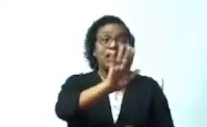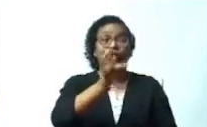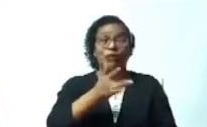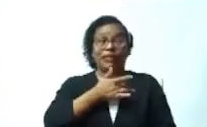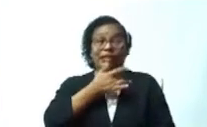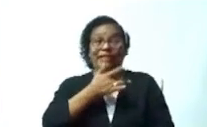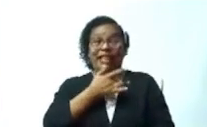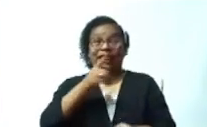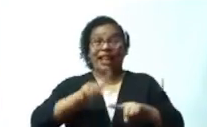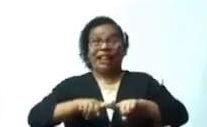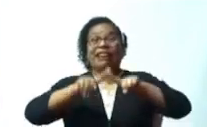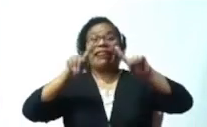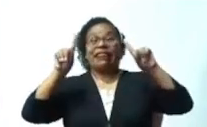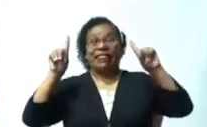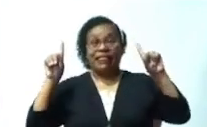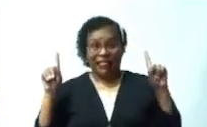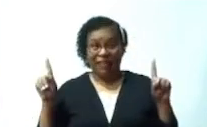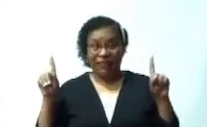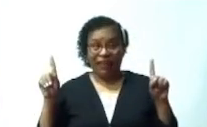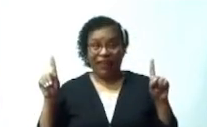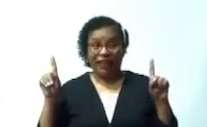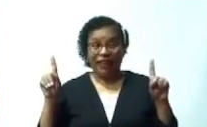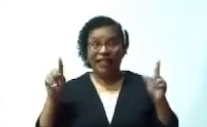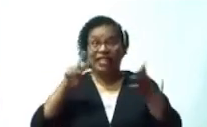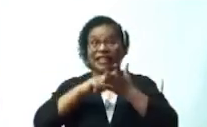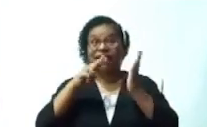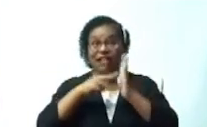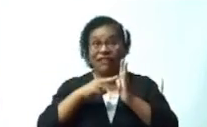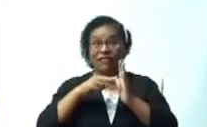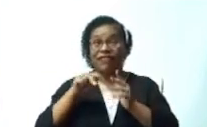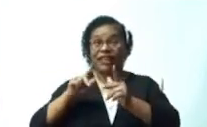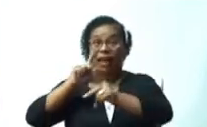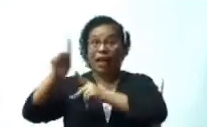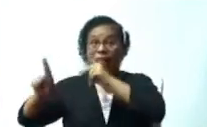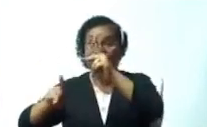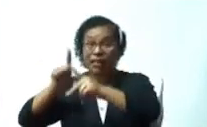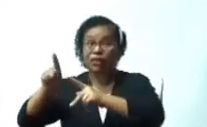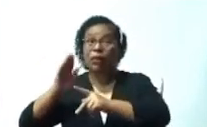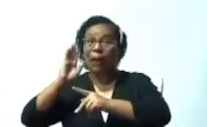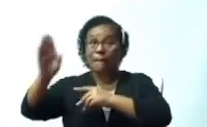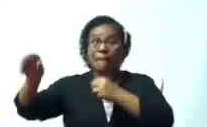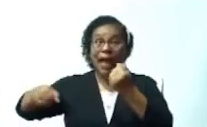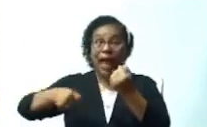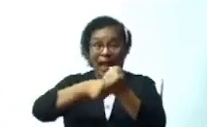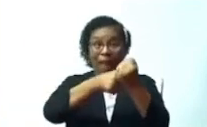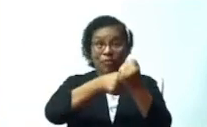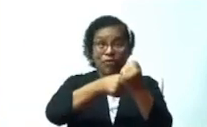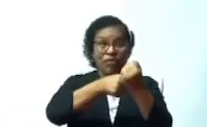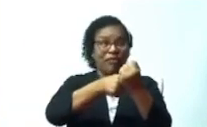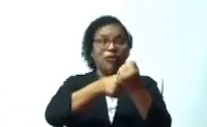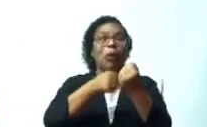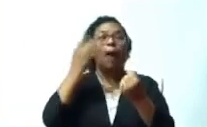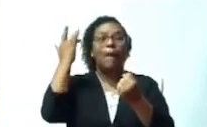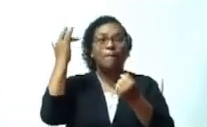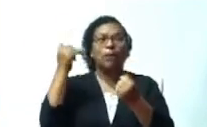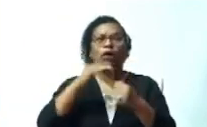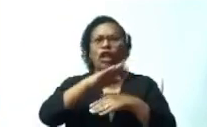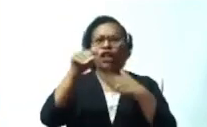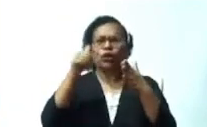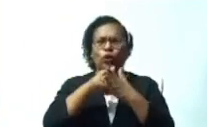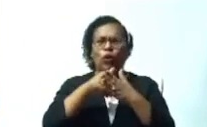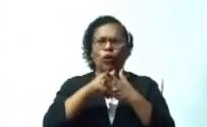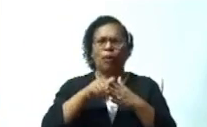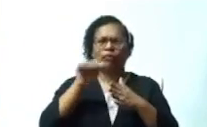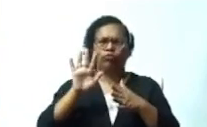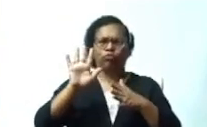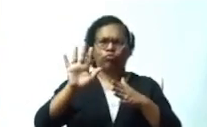entonces arrastrarle esa contravía del mar humano de gente que camina en dirección opuesta a la que usted está